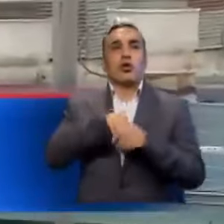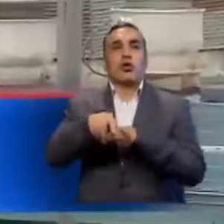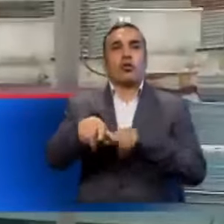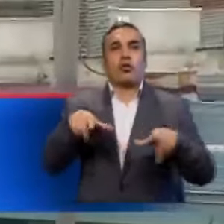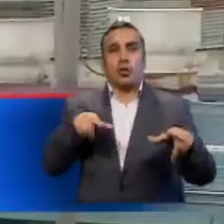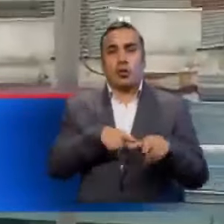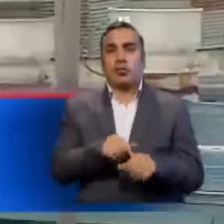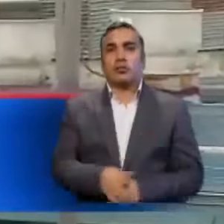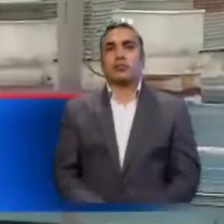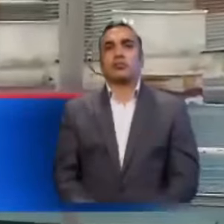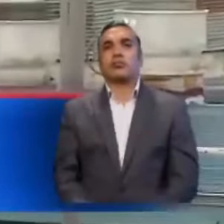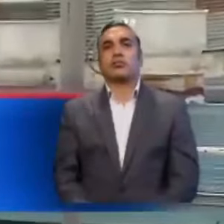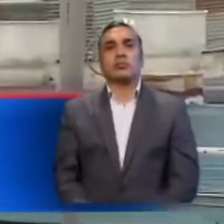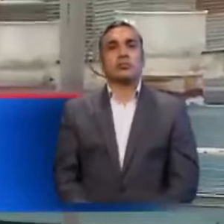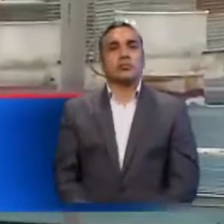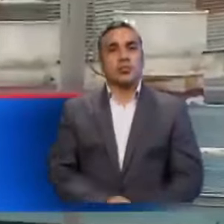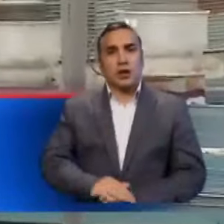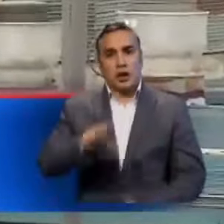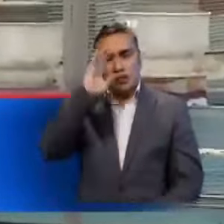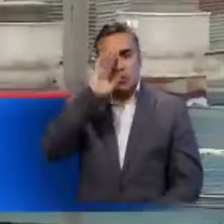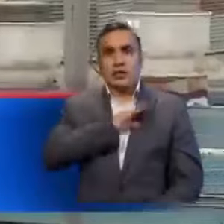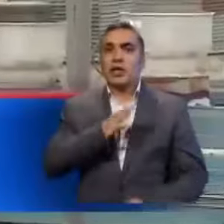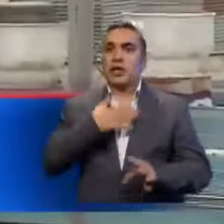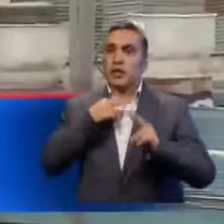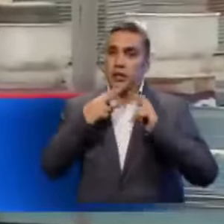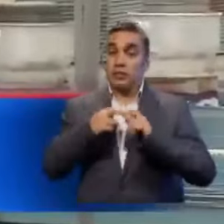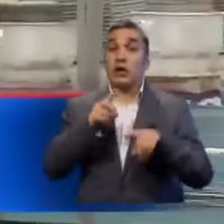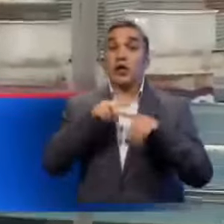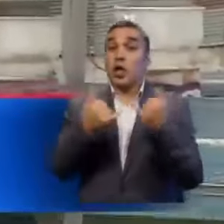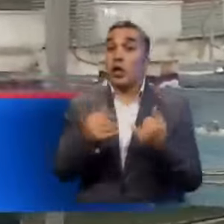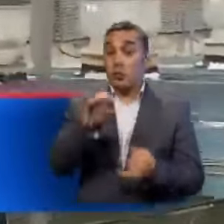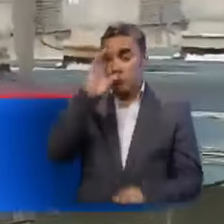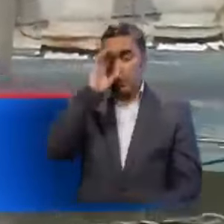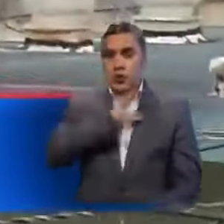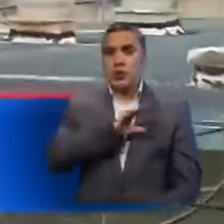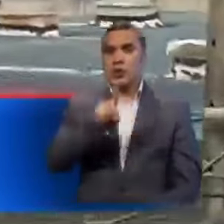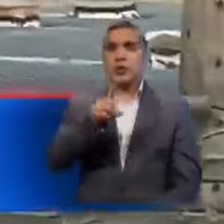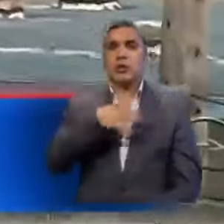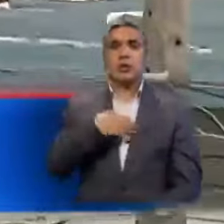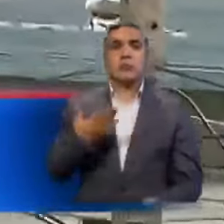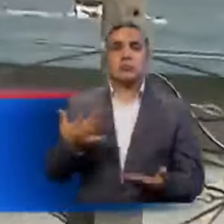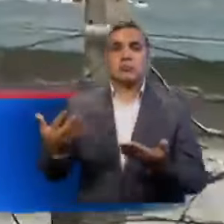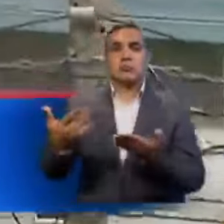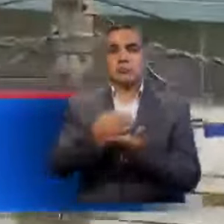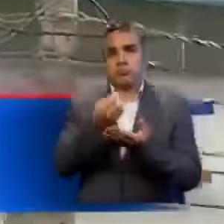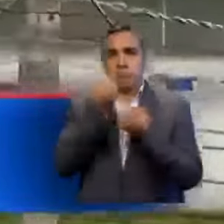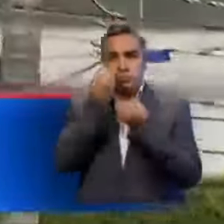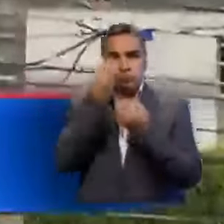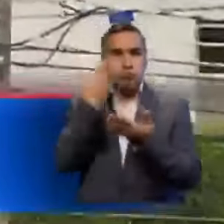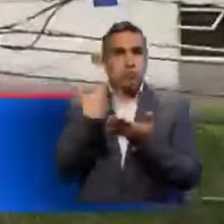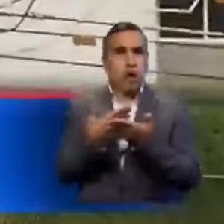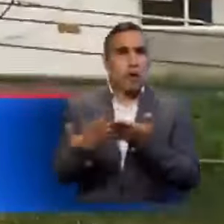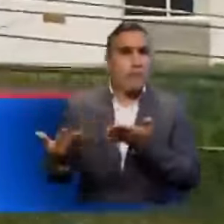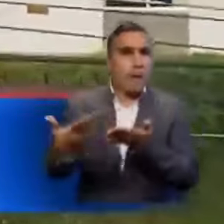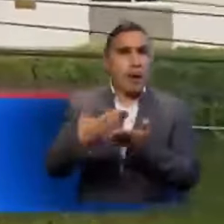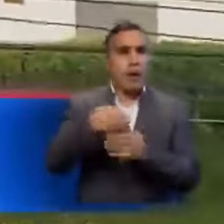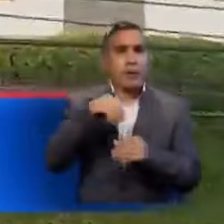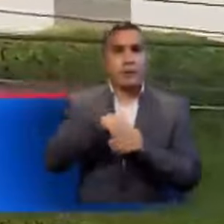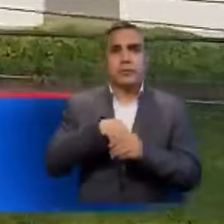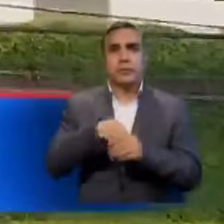lugares, entre otras cosas que ya la policía está investigando. Al momento, la Policía Nacional se encuentra recabando indicios dentro